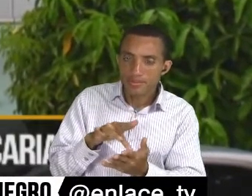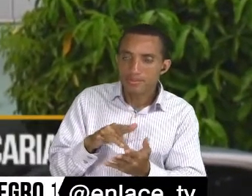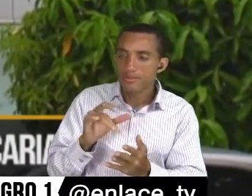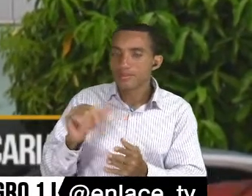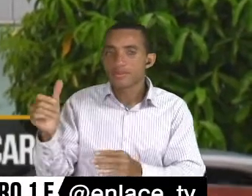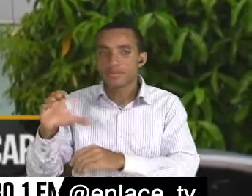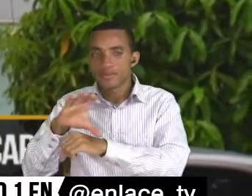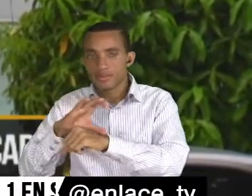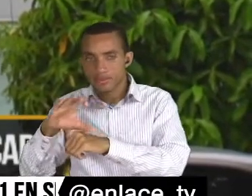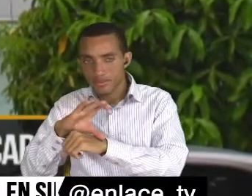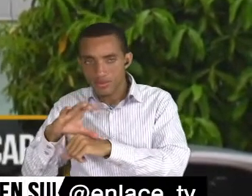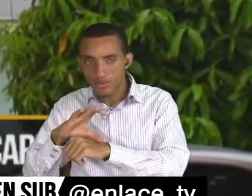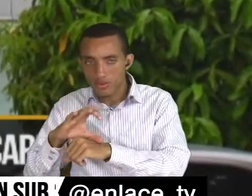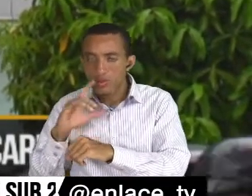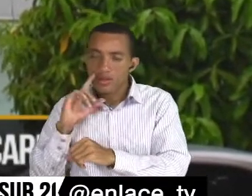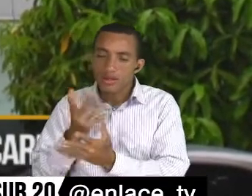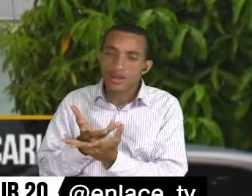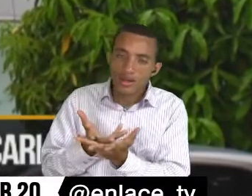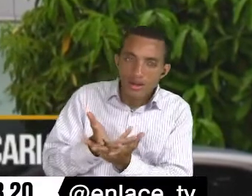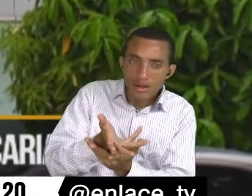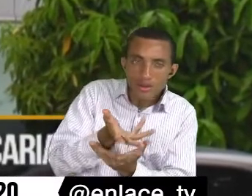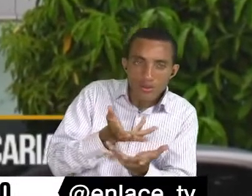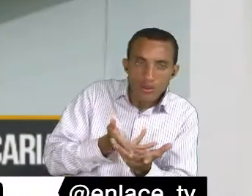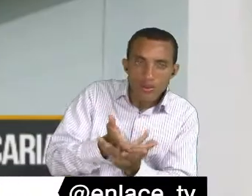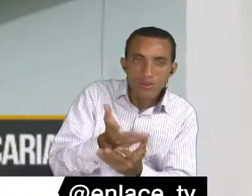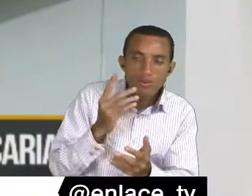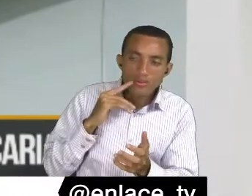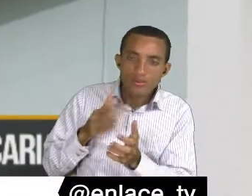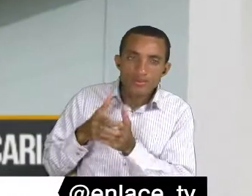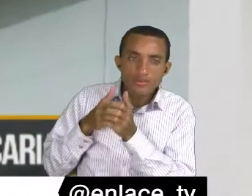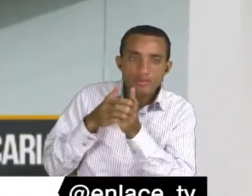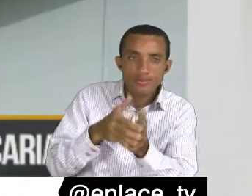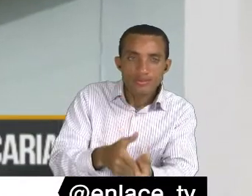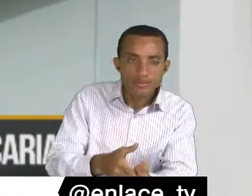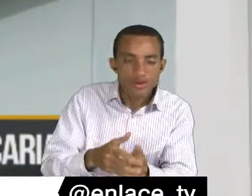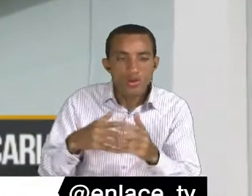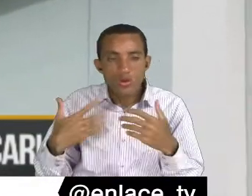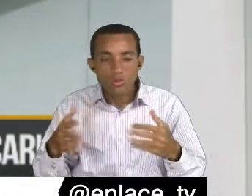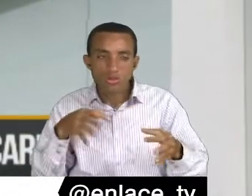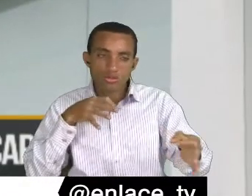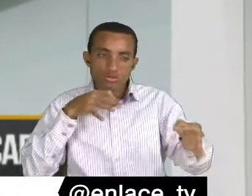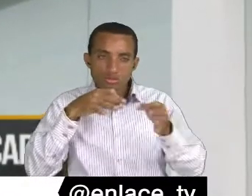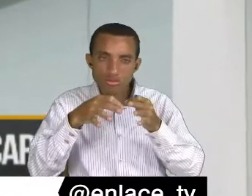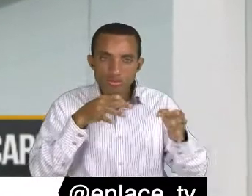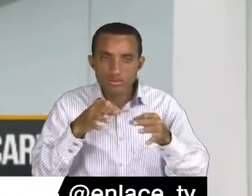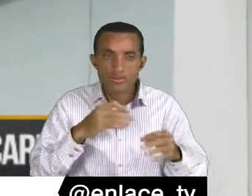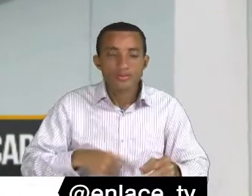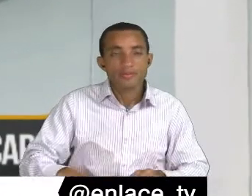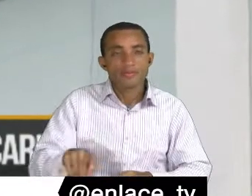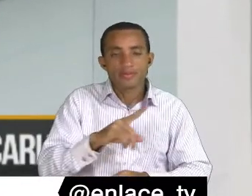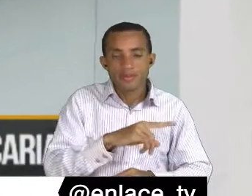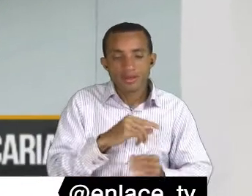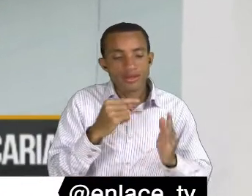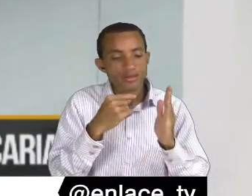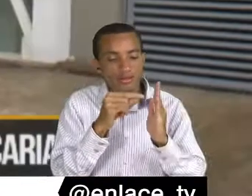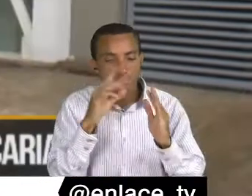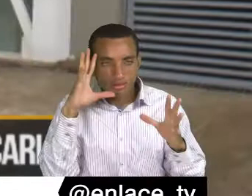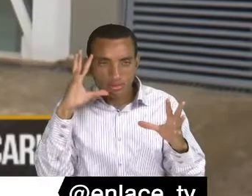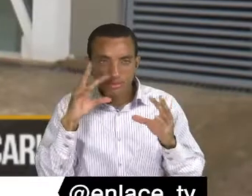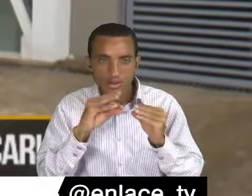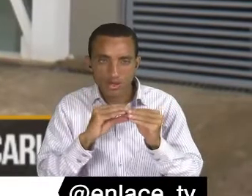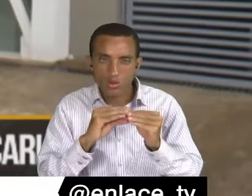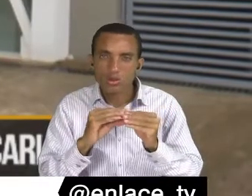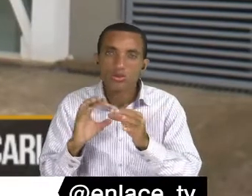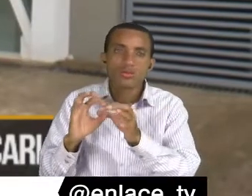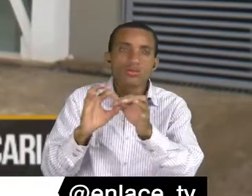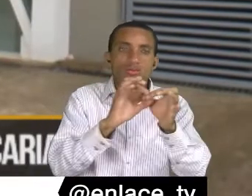ciudadano a través de unos consejos que se van a dar, de unas orientaciones tal cual para que quede unificado algunos criterios dentro de las entidades